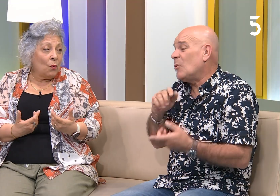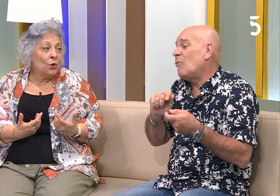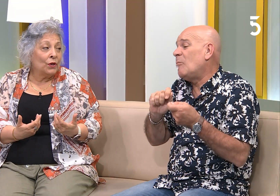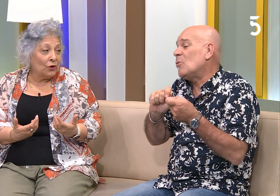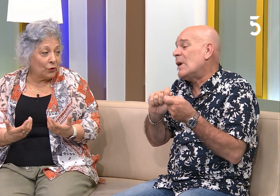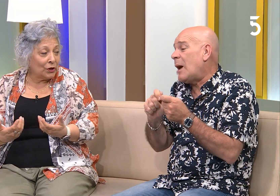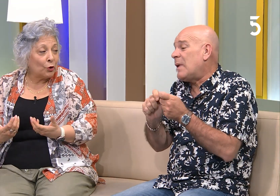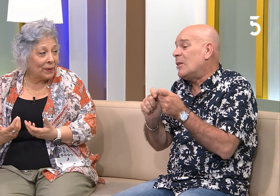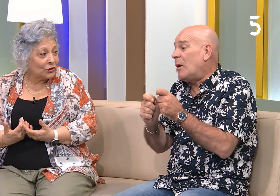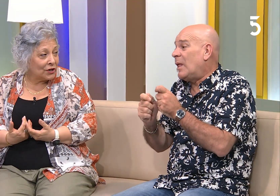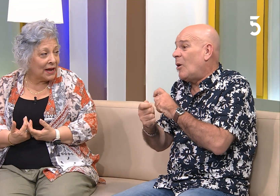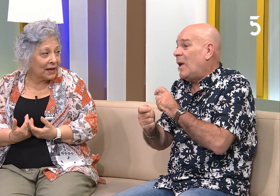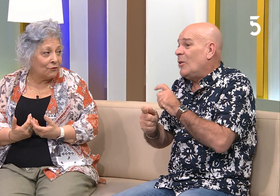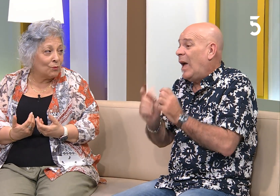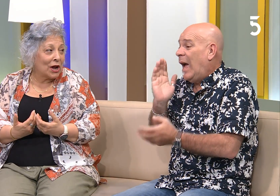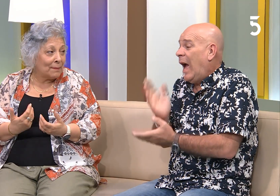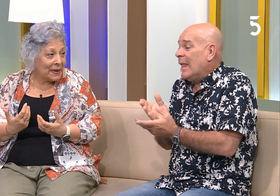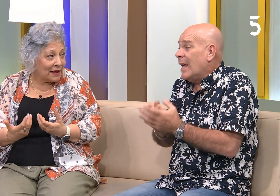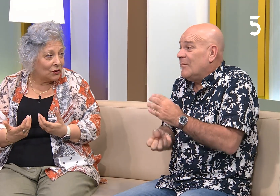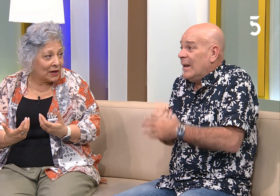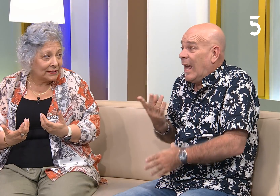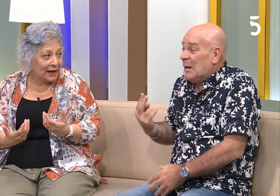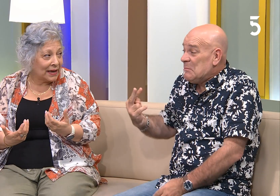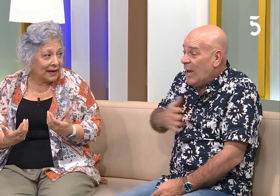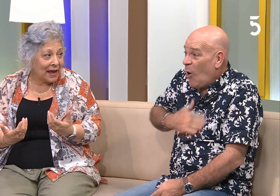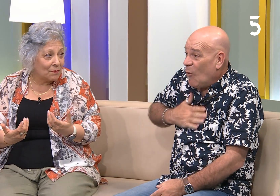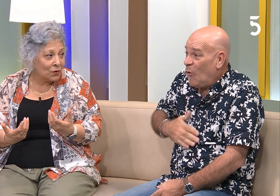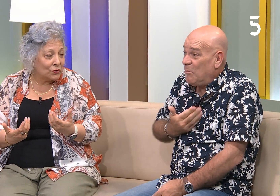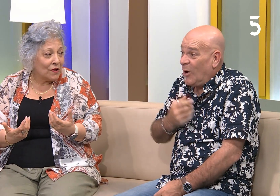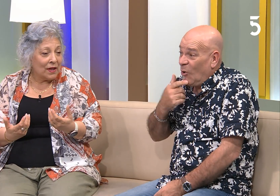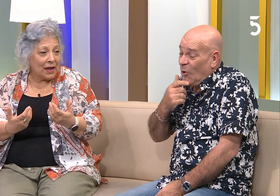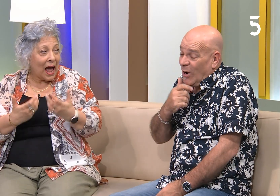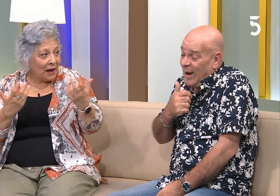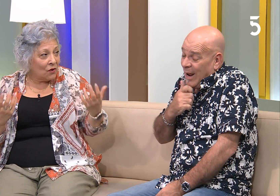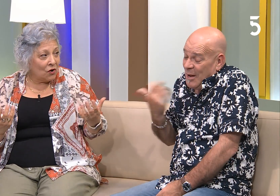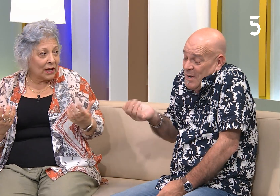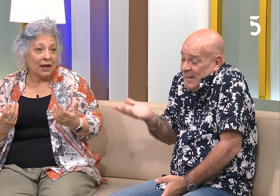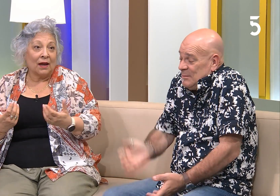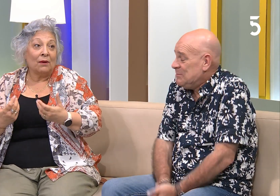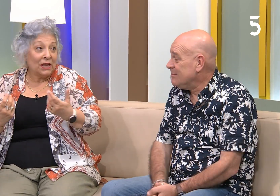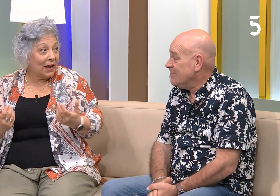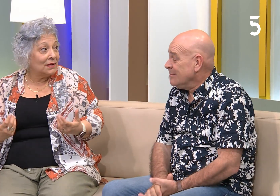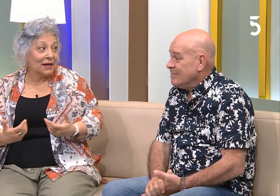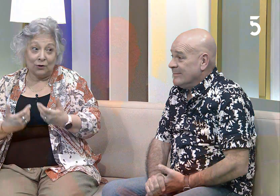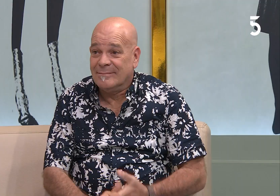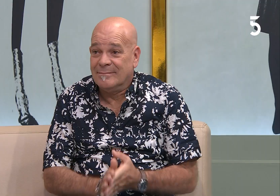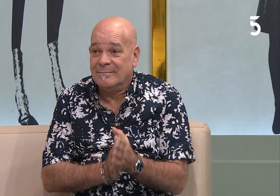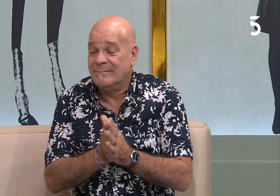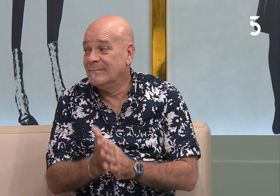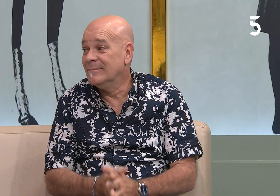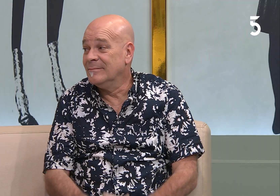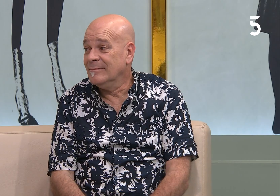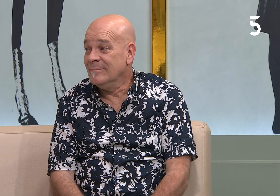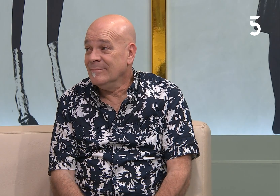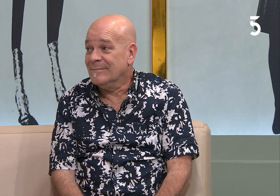cada uno de nuestros personajes fuimos cambiando hasta que creamos algo que Gabriel se quedó contento,